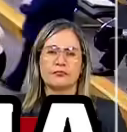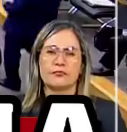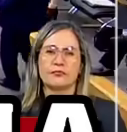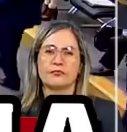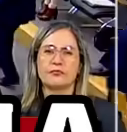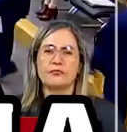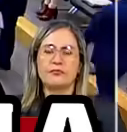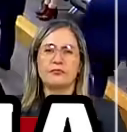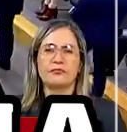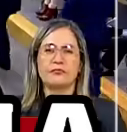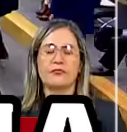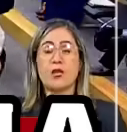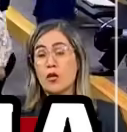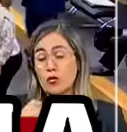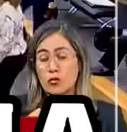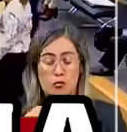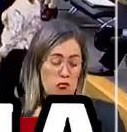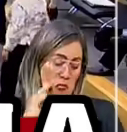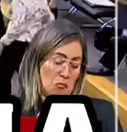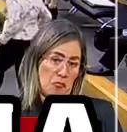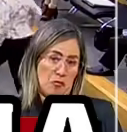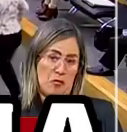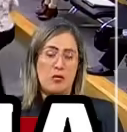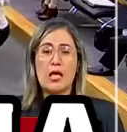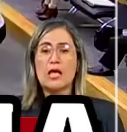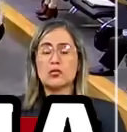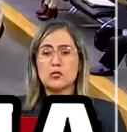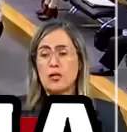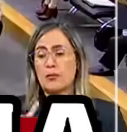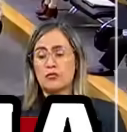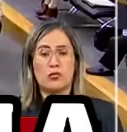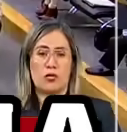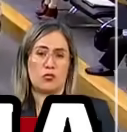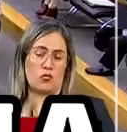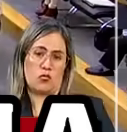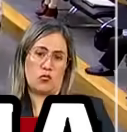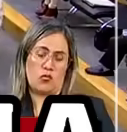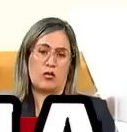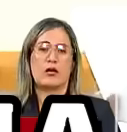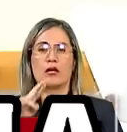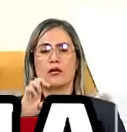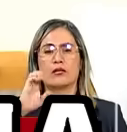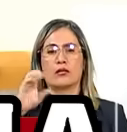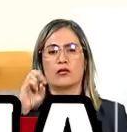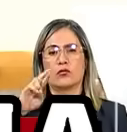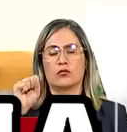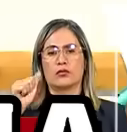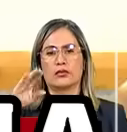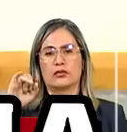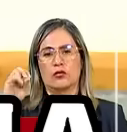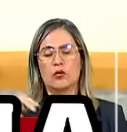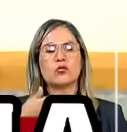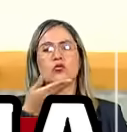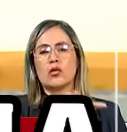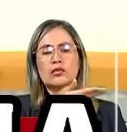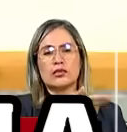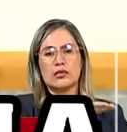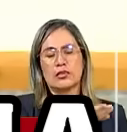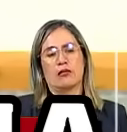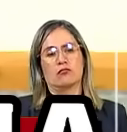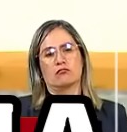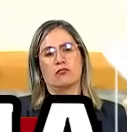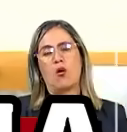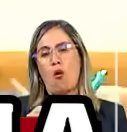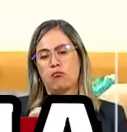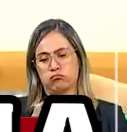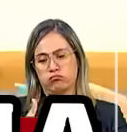Sí, de excusa. Yo la encuadro en recusación. La excusa la presenta la propia persona. Y la recusación usted la solicita. Sí, la solicita usted o cualquier integrante